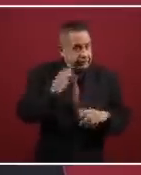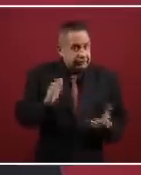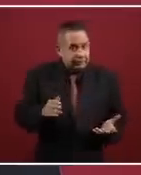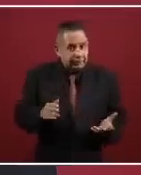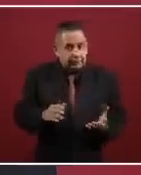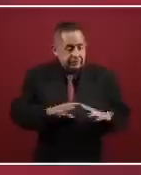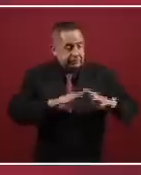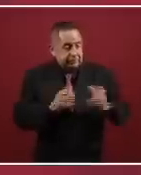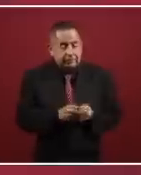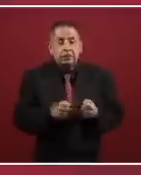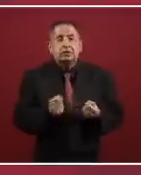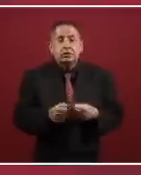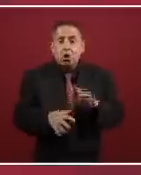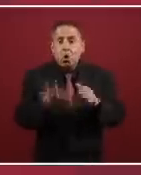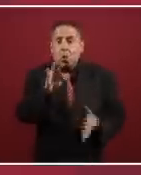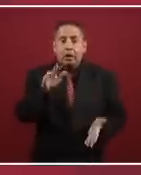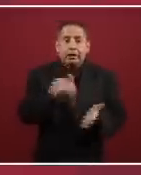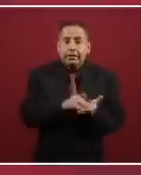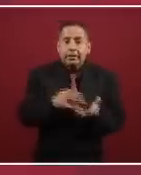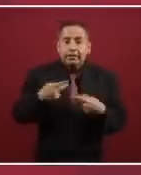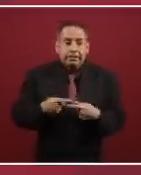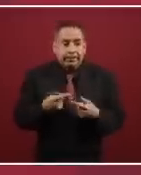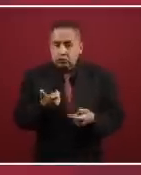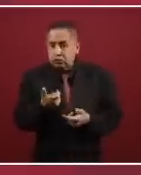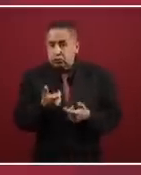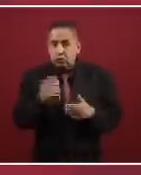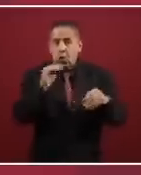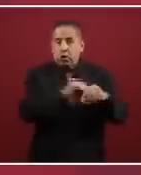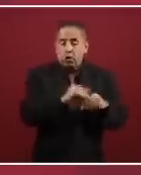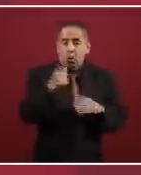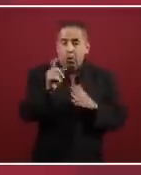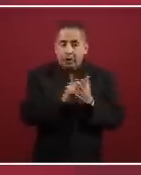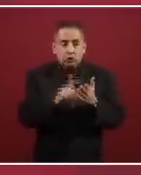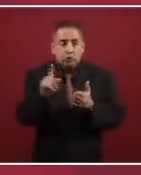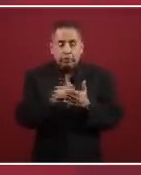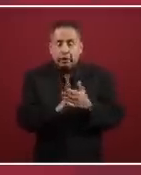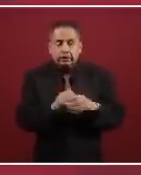De modo que ahorraba 40,000 al mes.